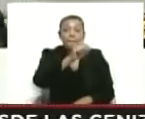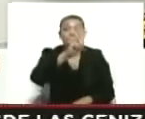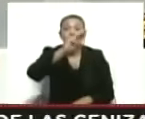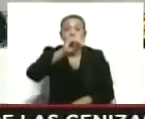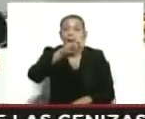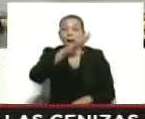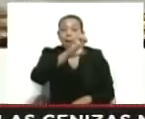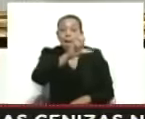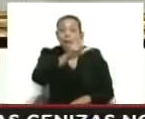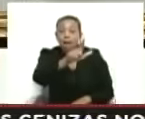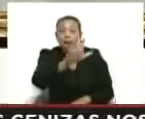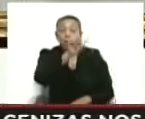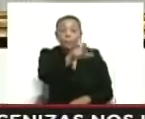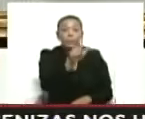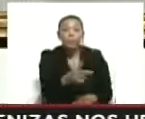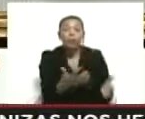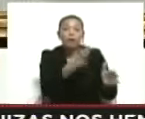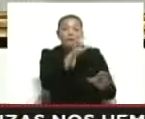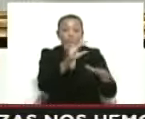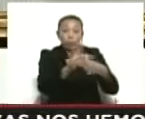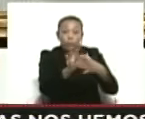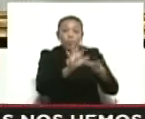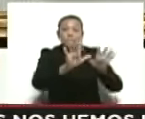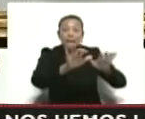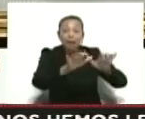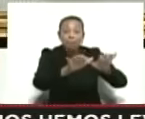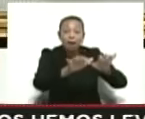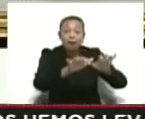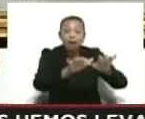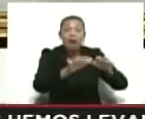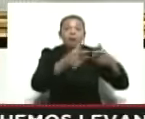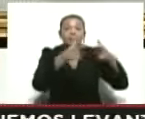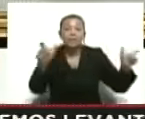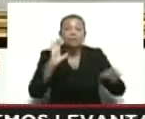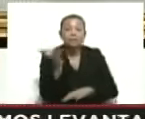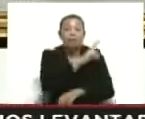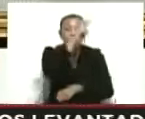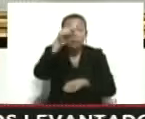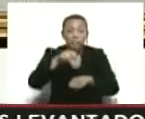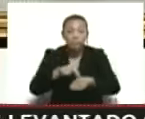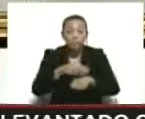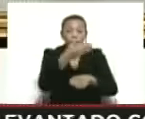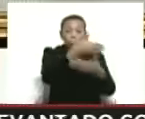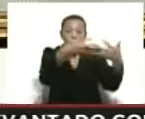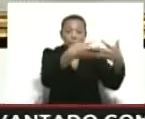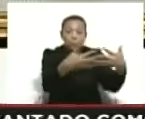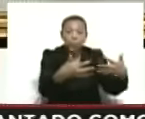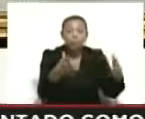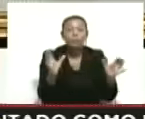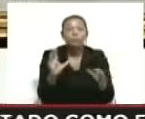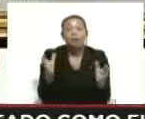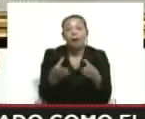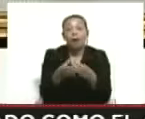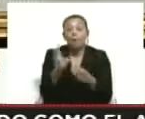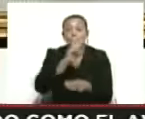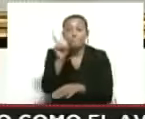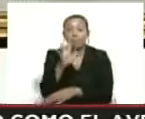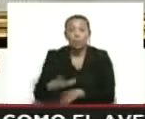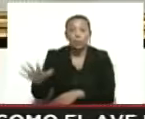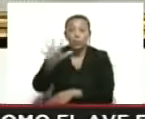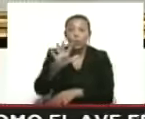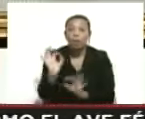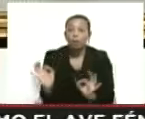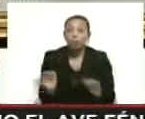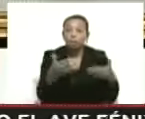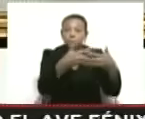Villarruel para que ejerza funciones como secretaria de la Asamblea Nacional de la República Bolivariana de